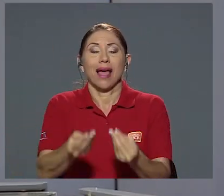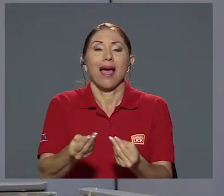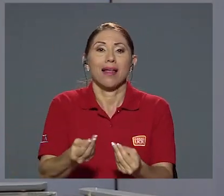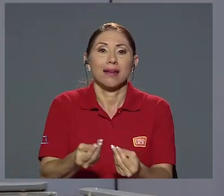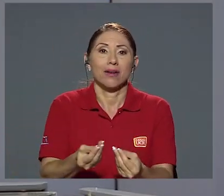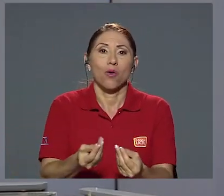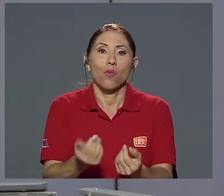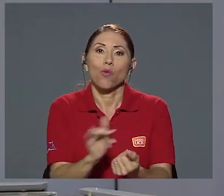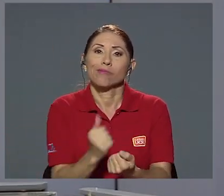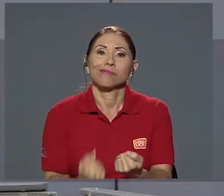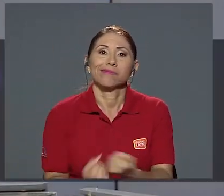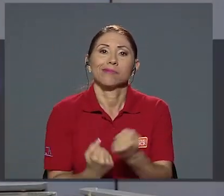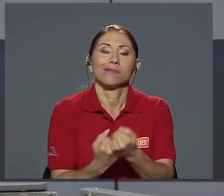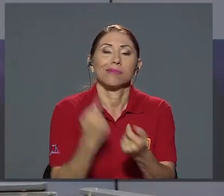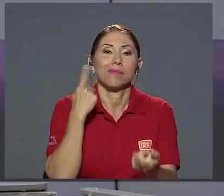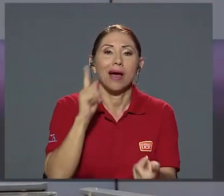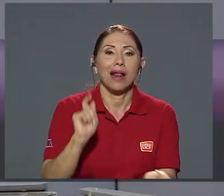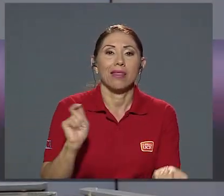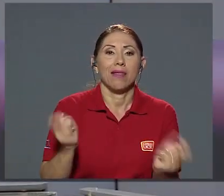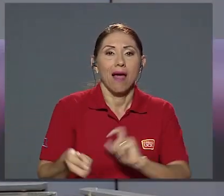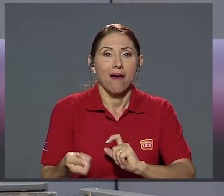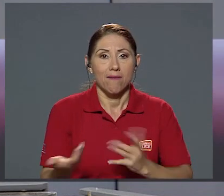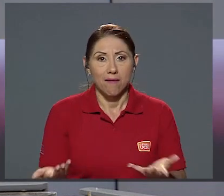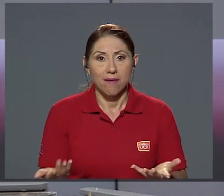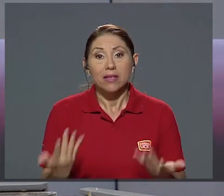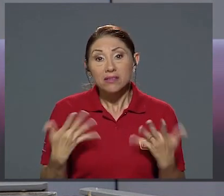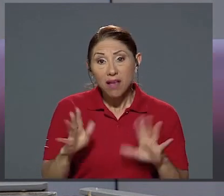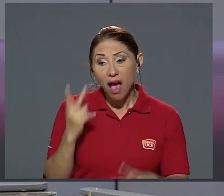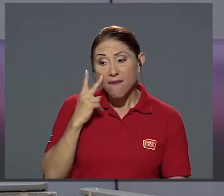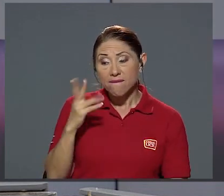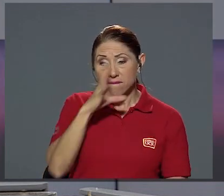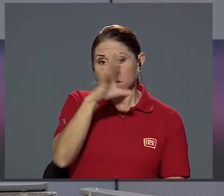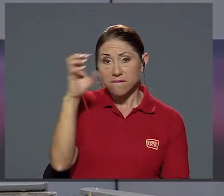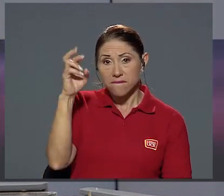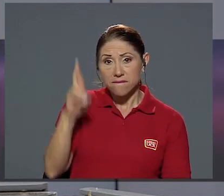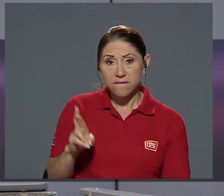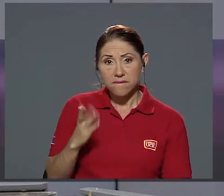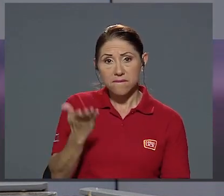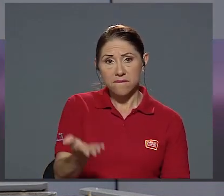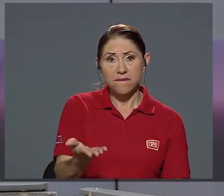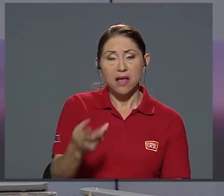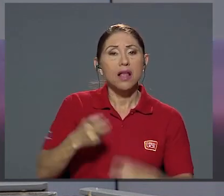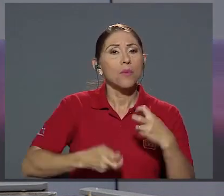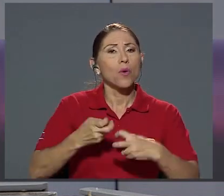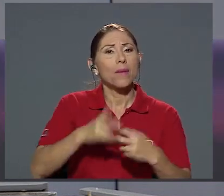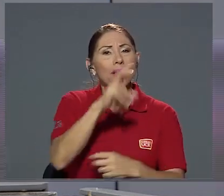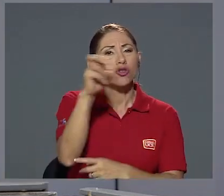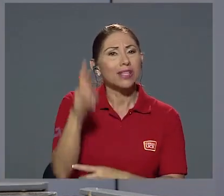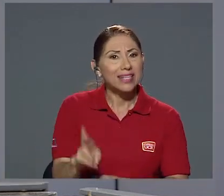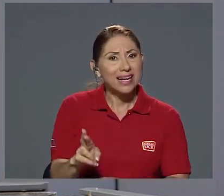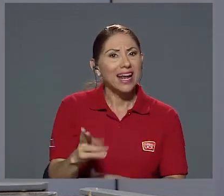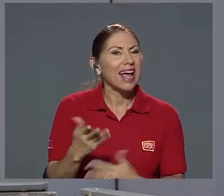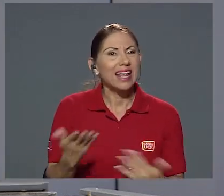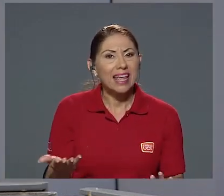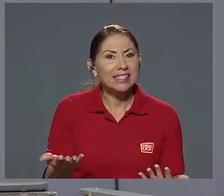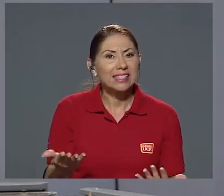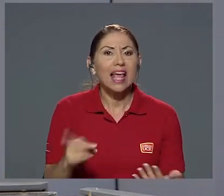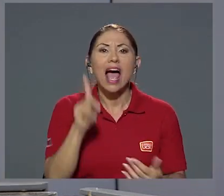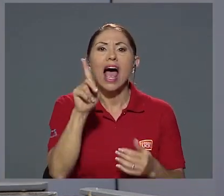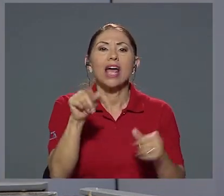Es decir, lo vimos en Costa Rica, el gran problema costarricense es que hay un sector muy dinámico